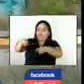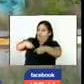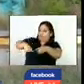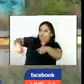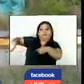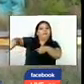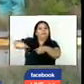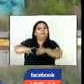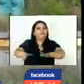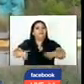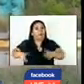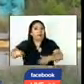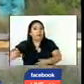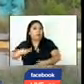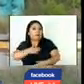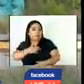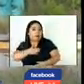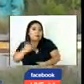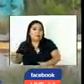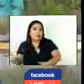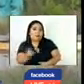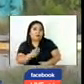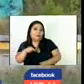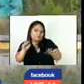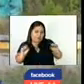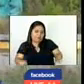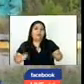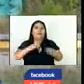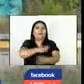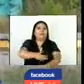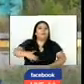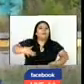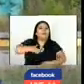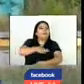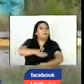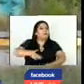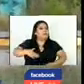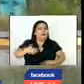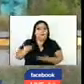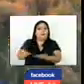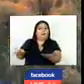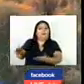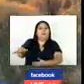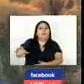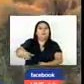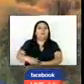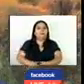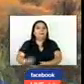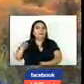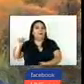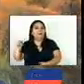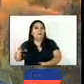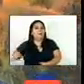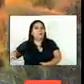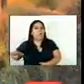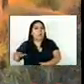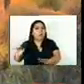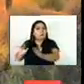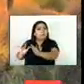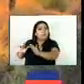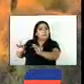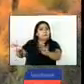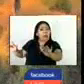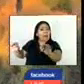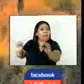un espacio para que los salvadoreños puedan disfrutar en todo este sector. Este lugar ha lucido solo y